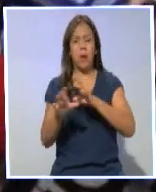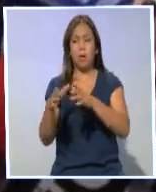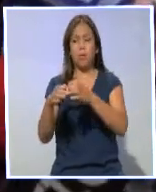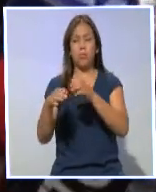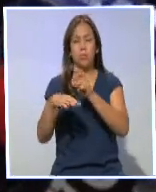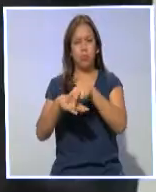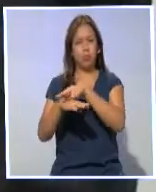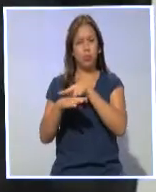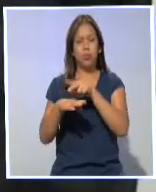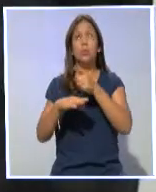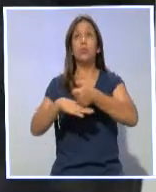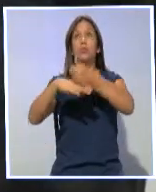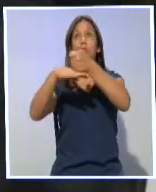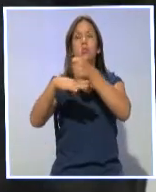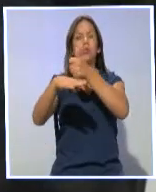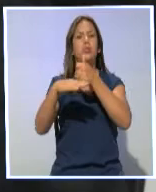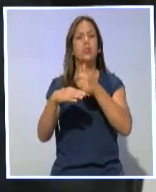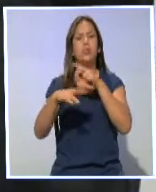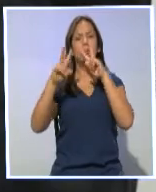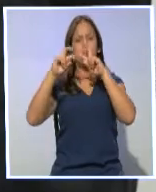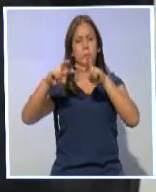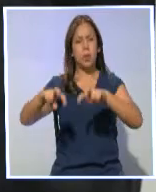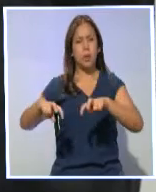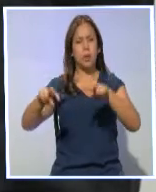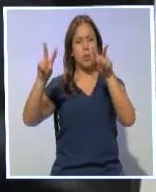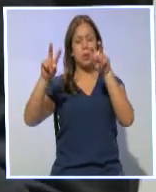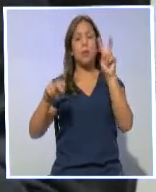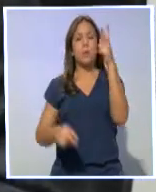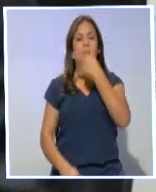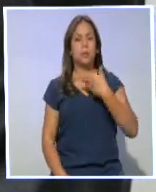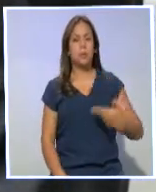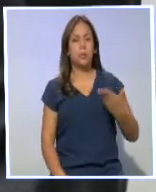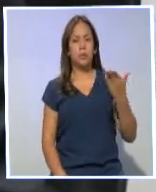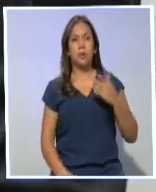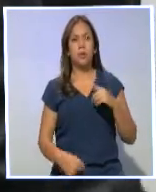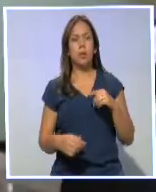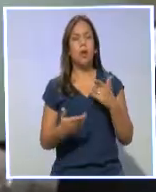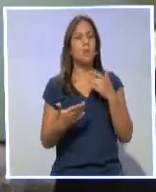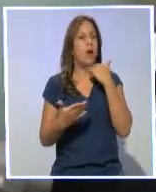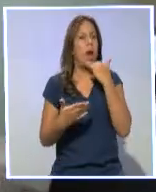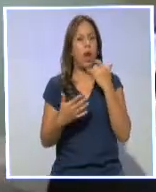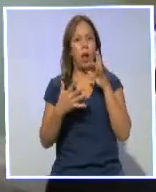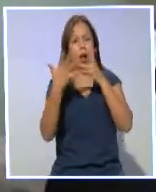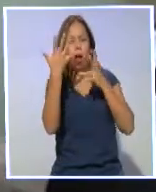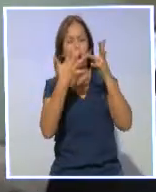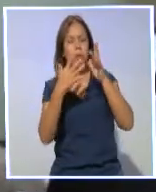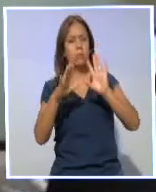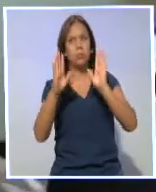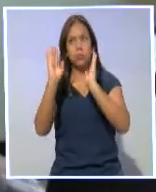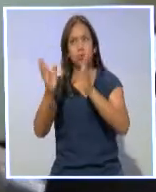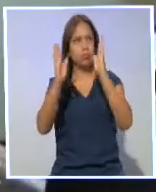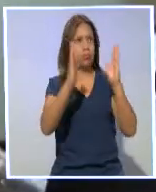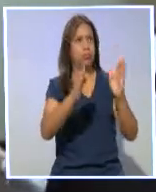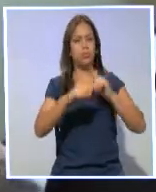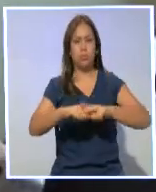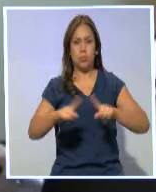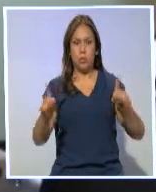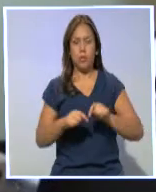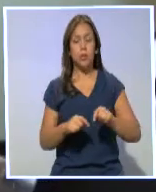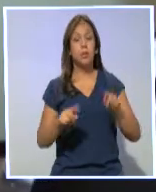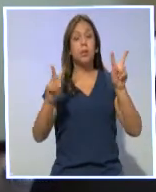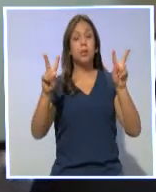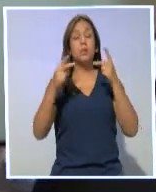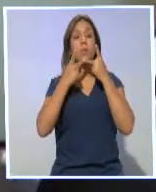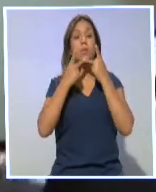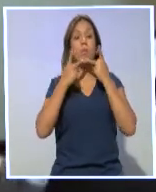la Fiscalía sobre las investigaciones hacia el vicepresidente Jorge Glass. Incluye a una serie de personajes públicos